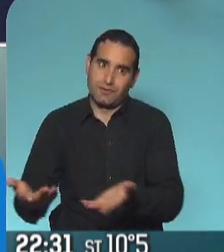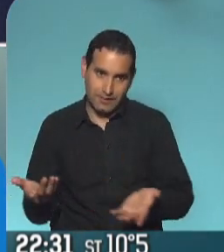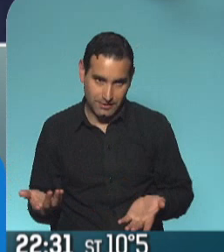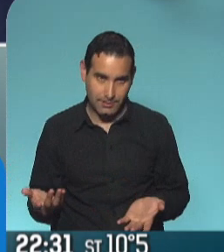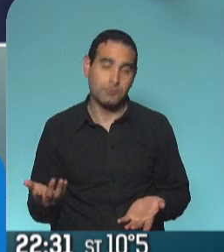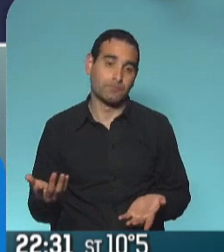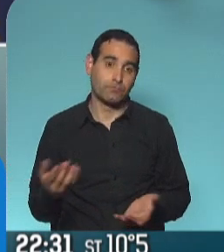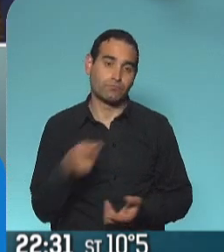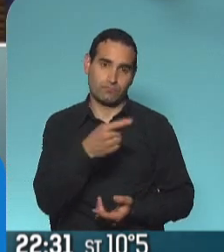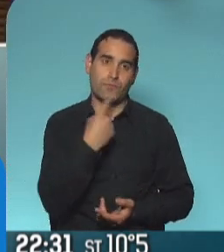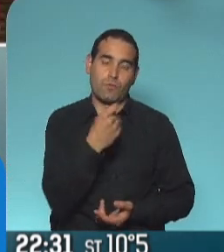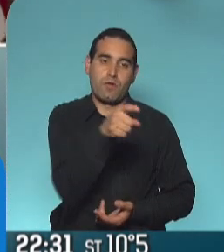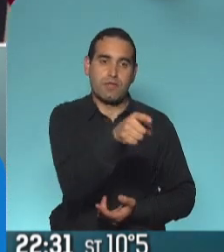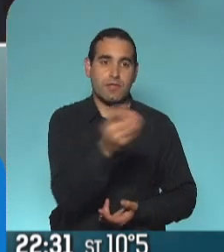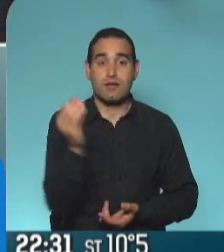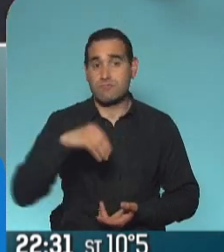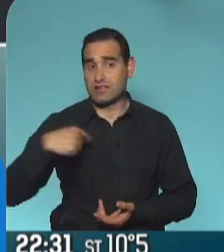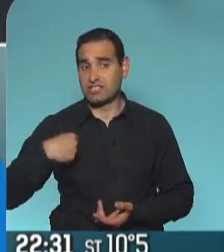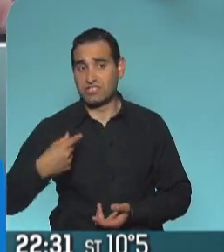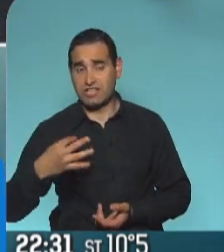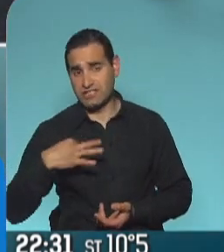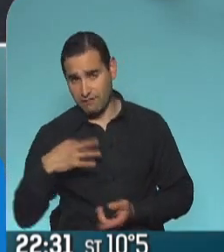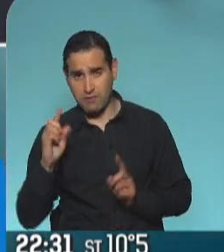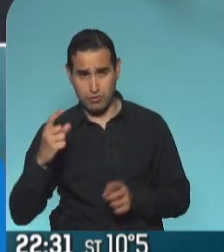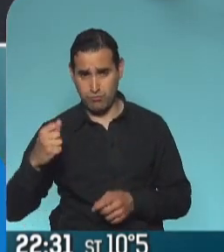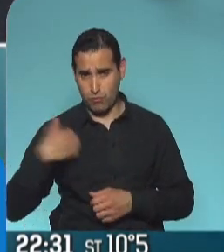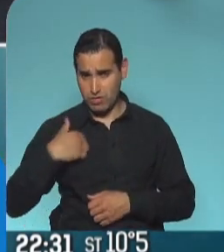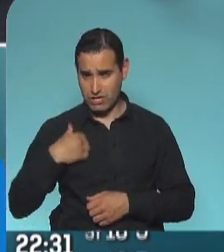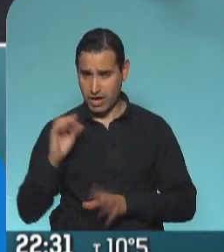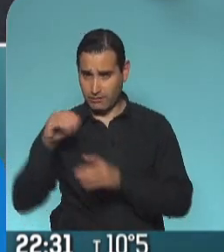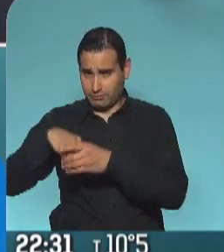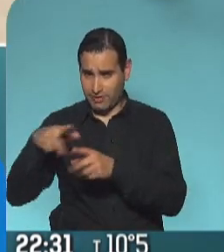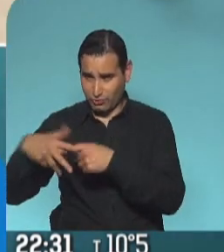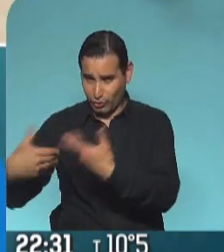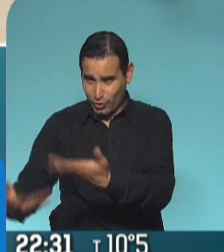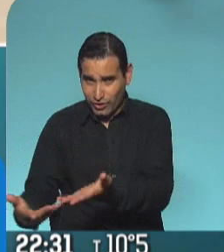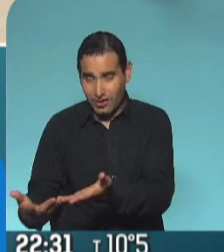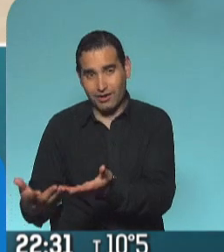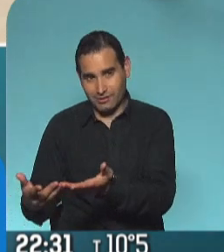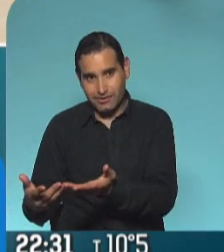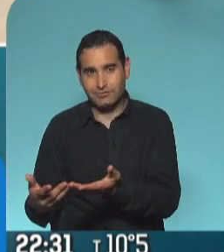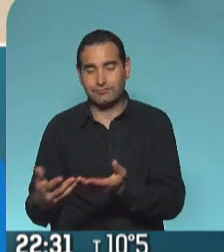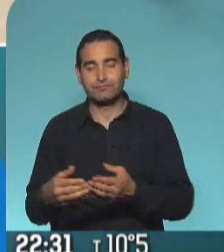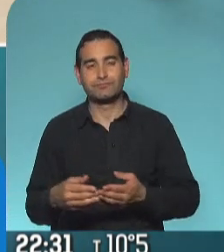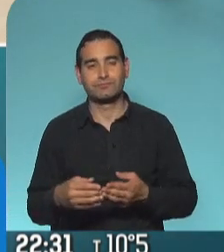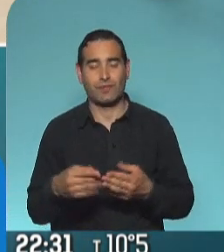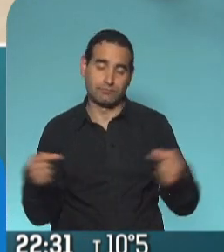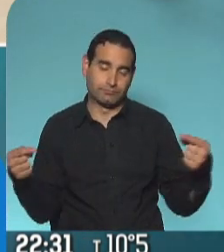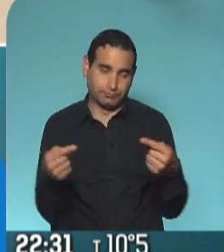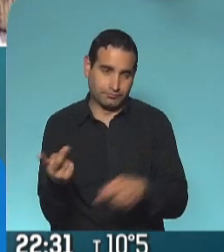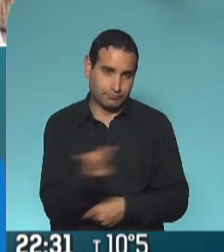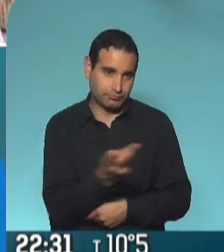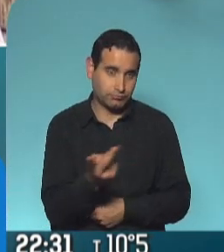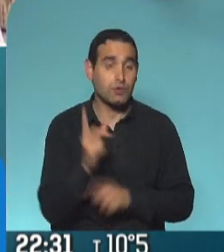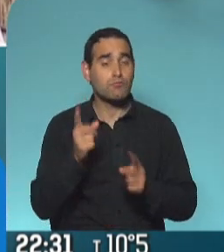esto aplicado al campo civil como al campo militar también. Entonces, ahí los ejes otra vez se cruzan. En